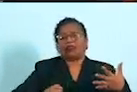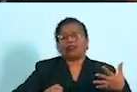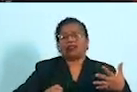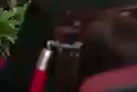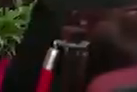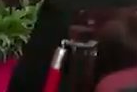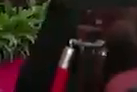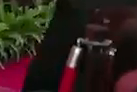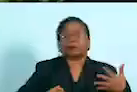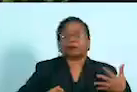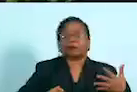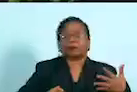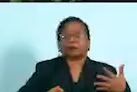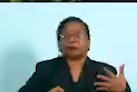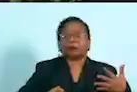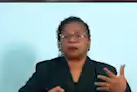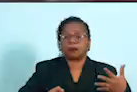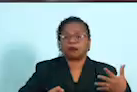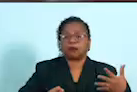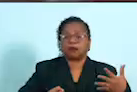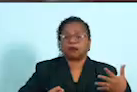como internacionalmente.